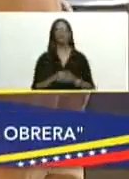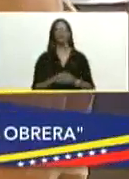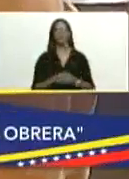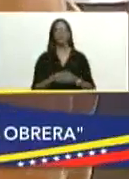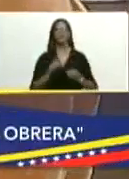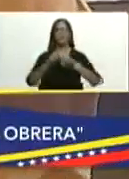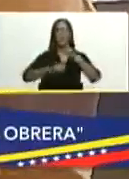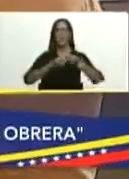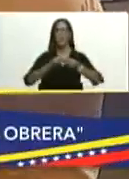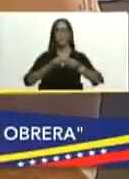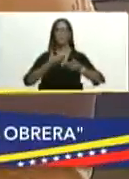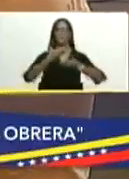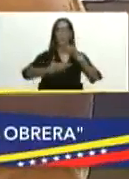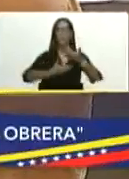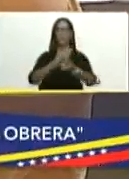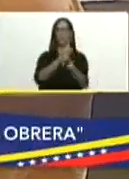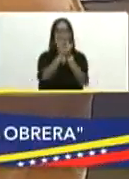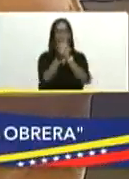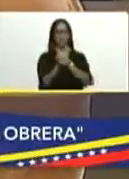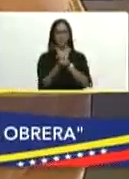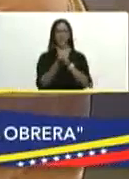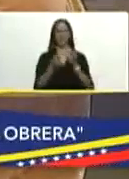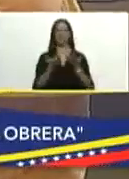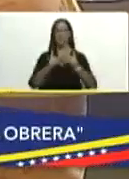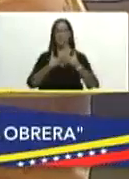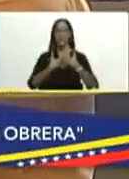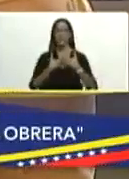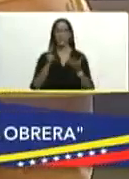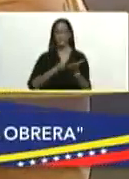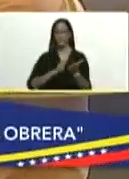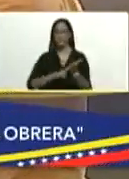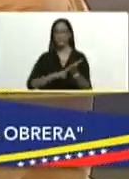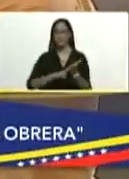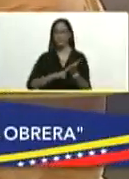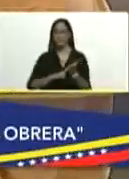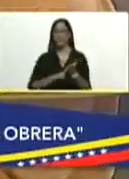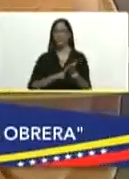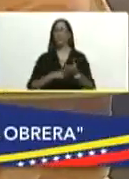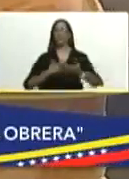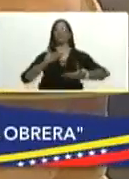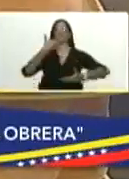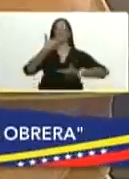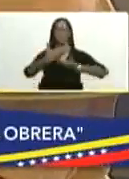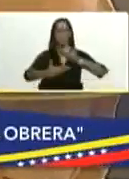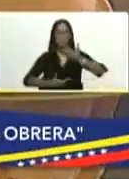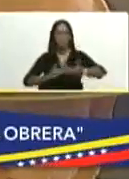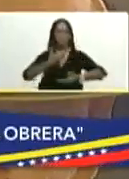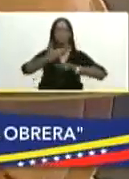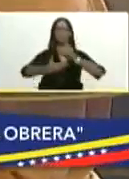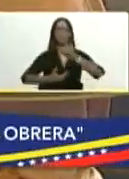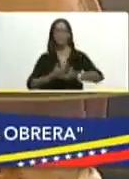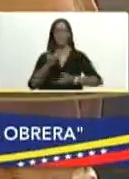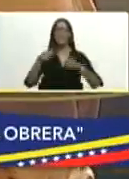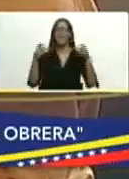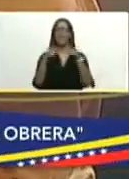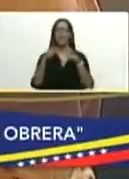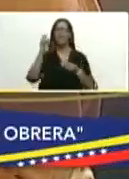de transformación a través de una planta verdad Esa planta tiene sistemas y equipos que necesitan